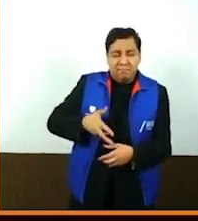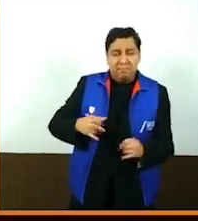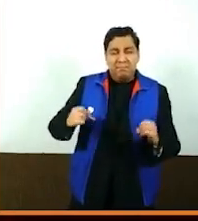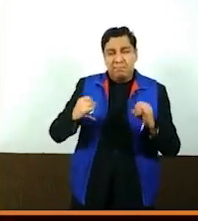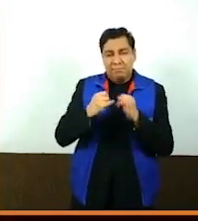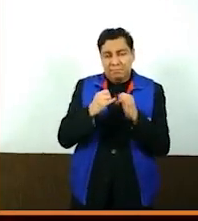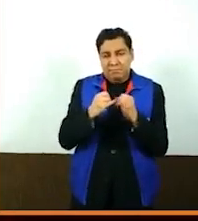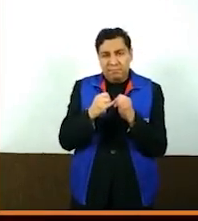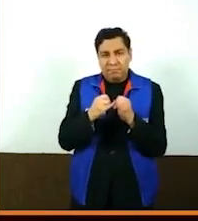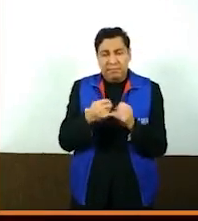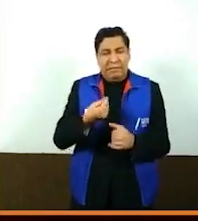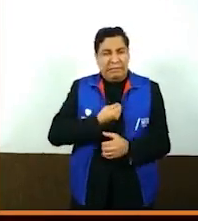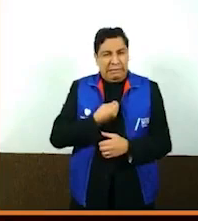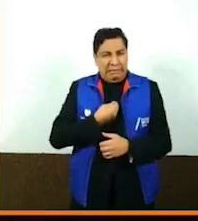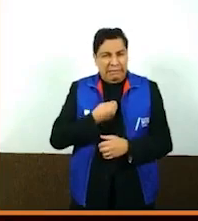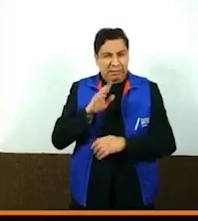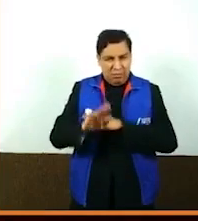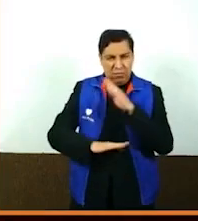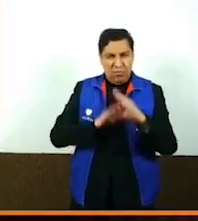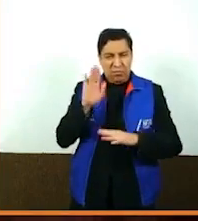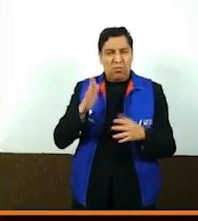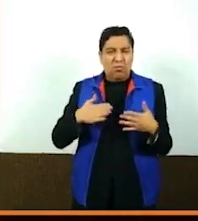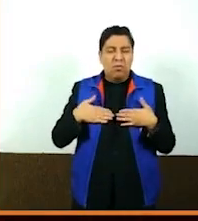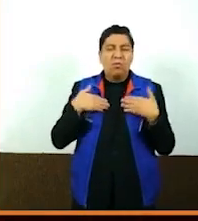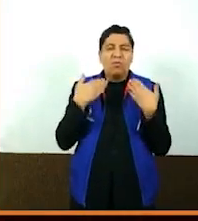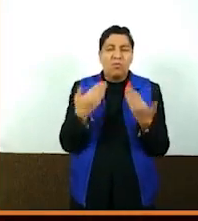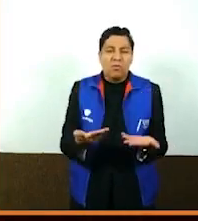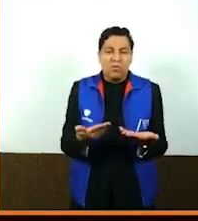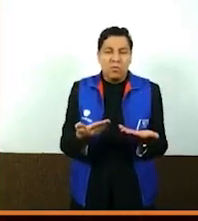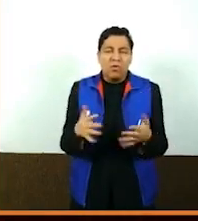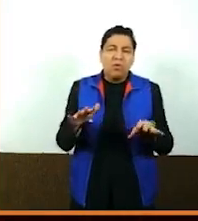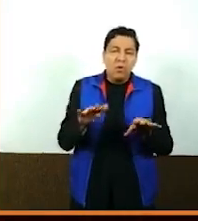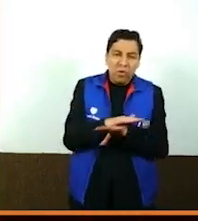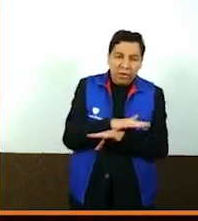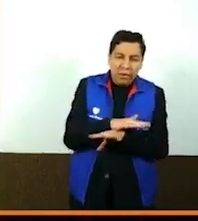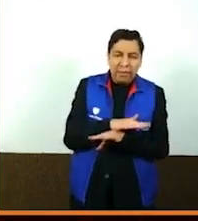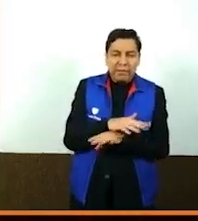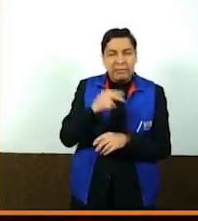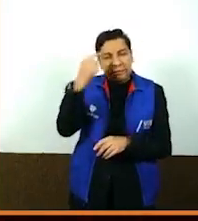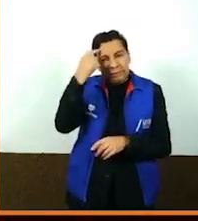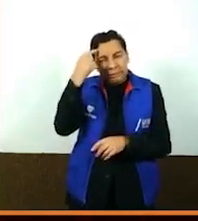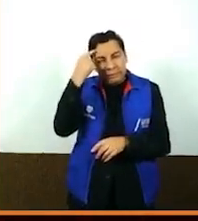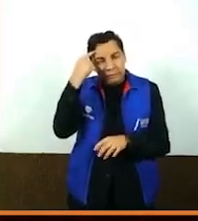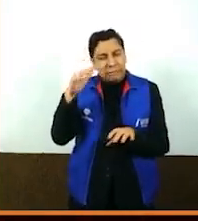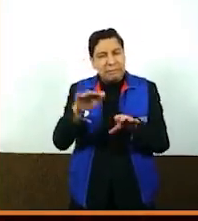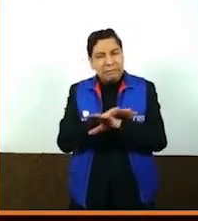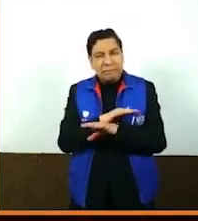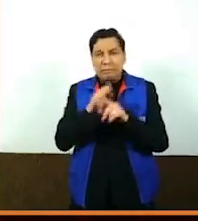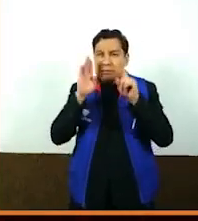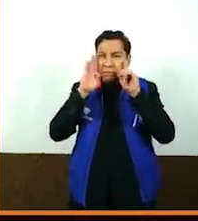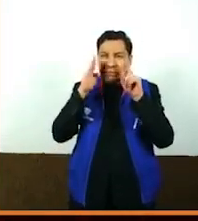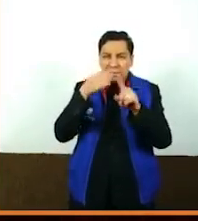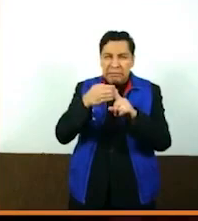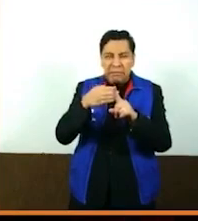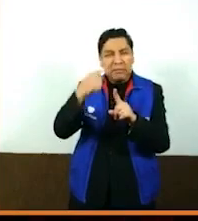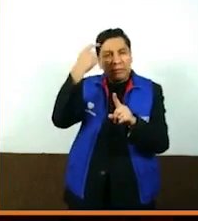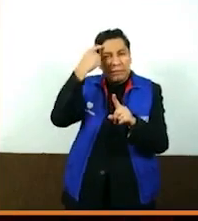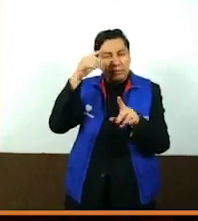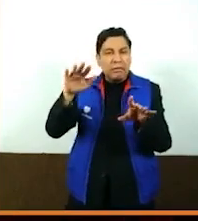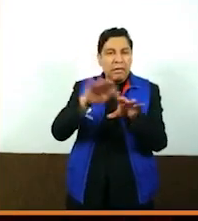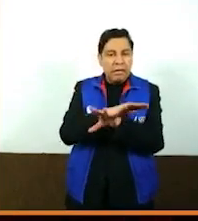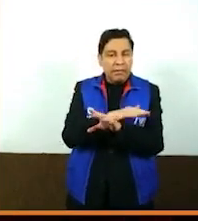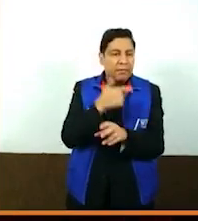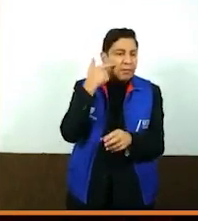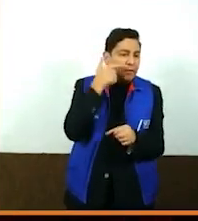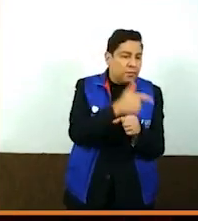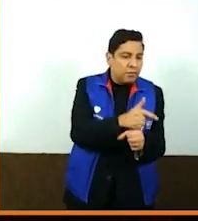institucional, resiliencia, confianza, resignificación, mirada global, cambio de paradigmas, detección